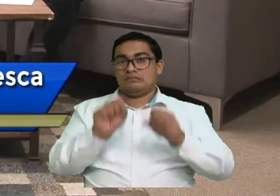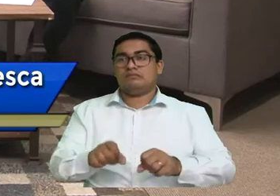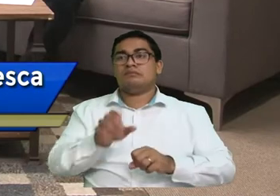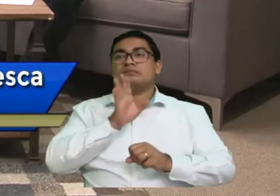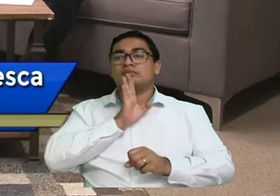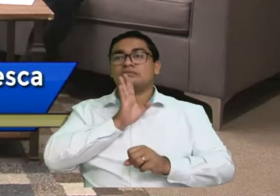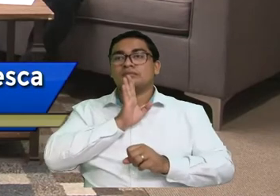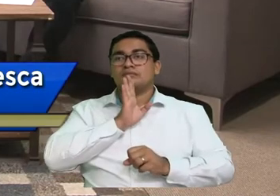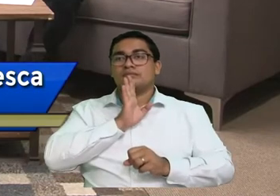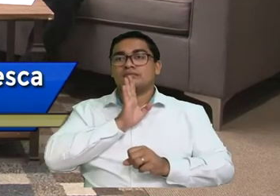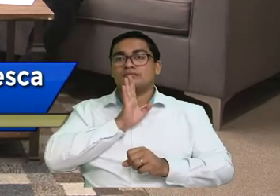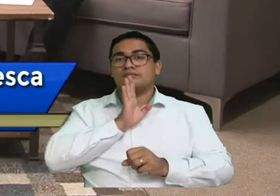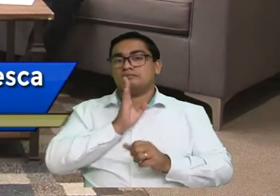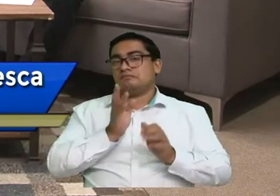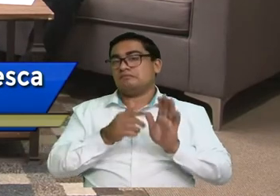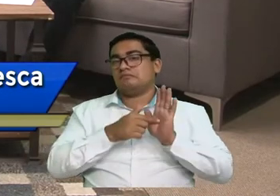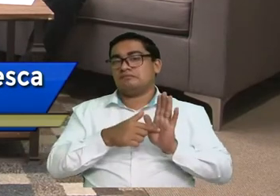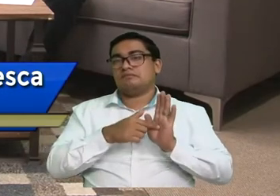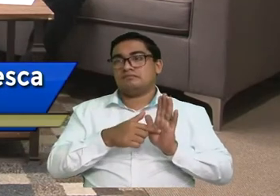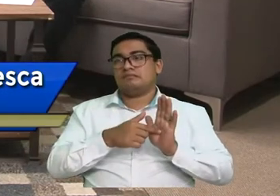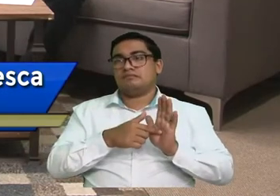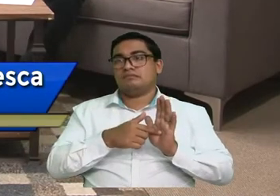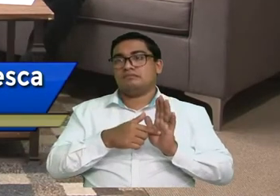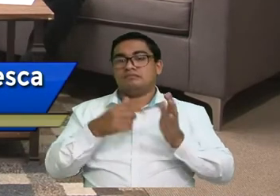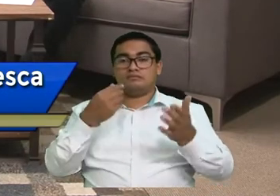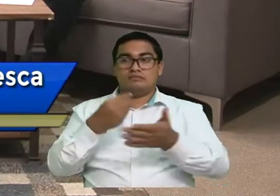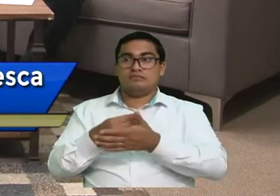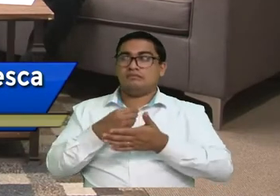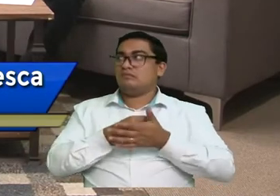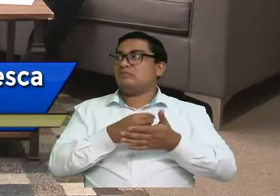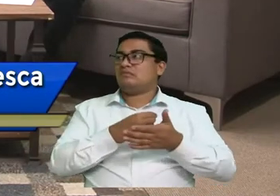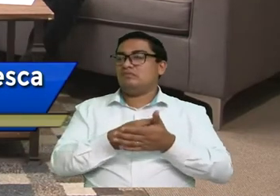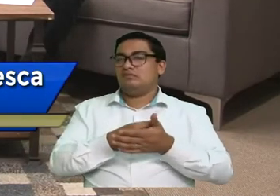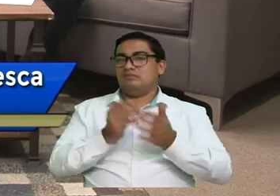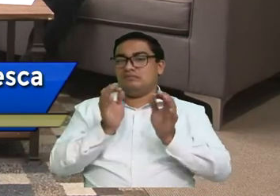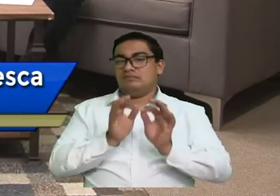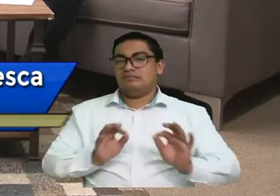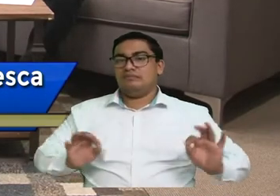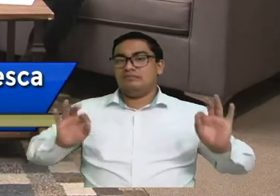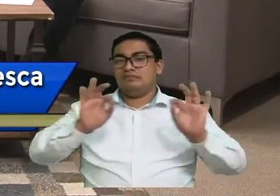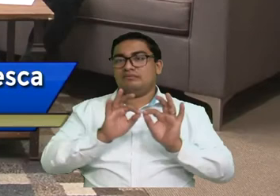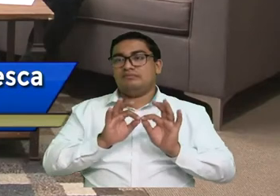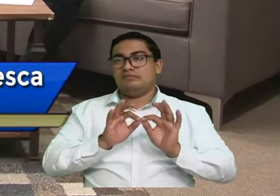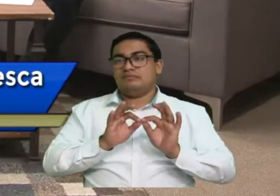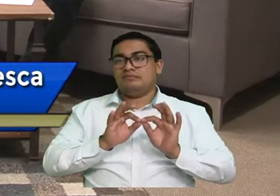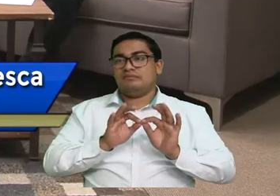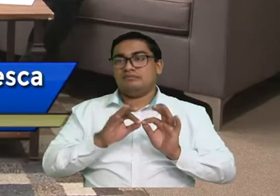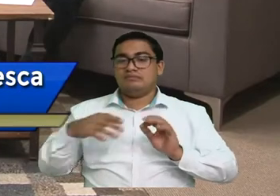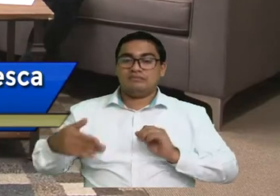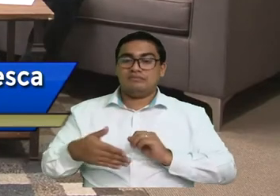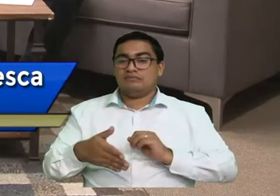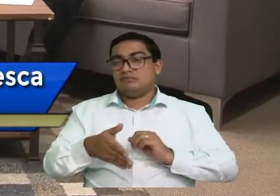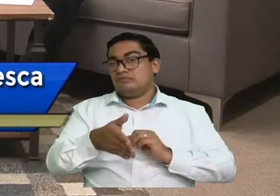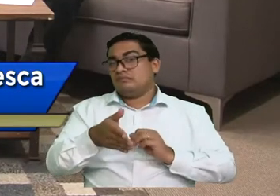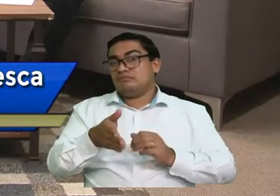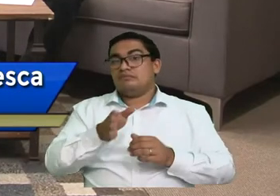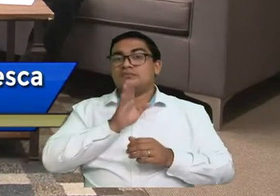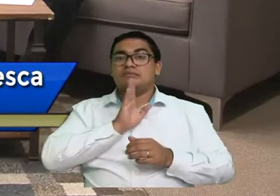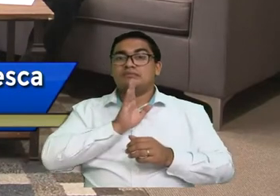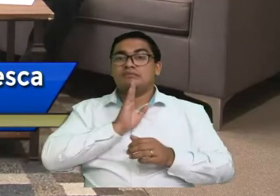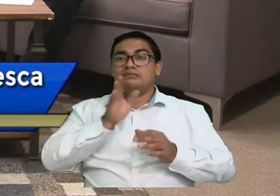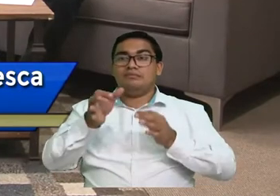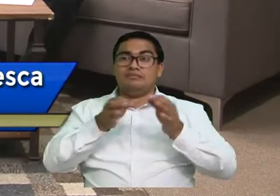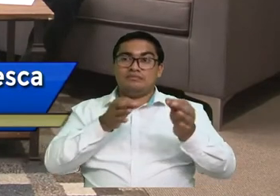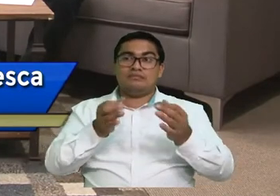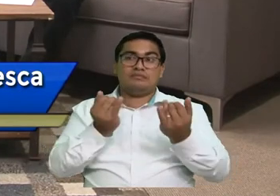que es el consumo. Claro. Tenés que hablar, cuando hablas de pesca y acuicultura, también